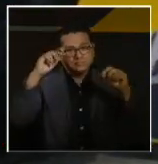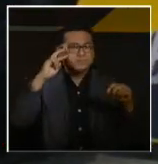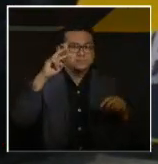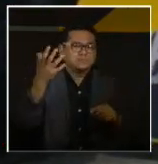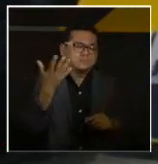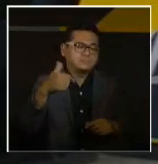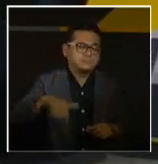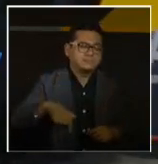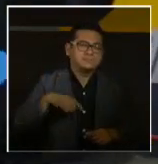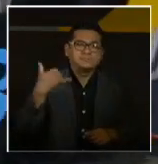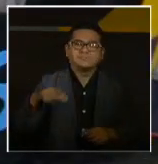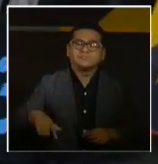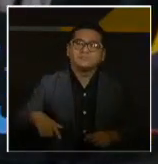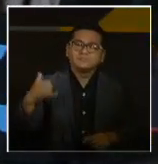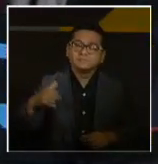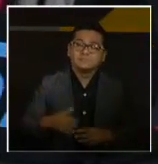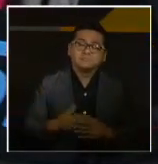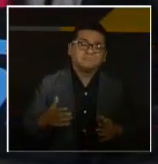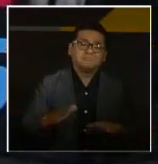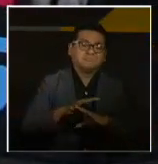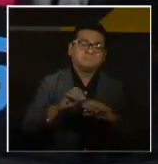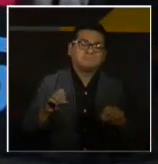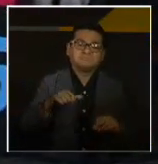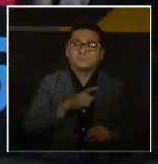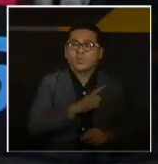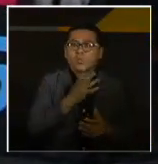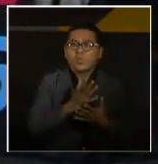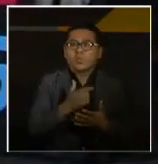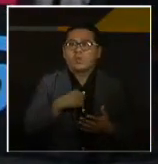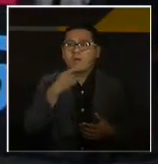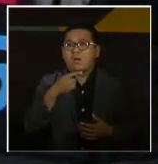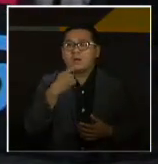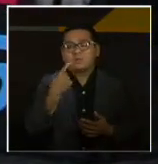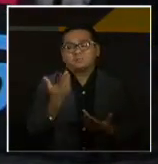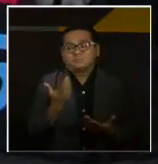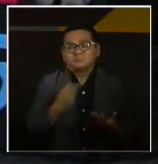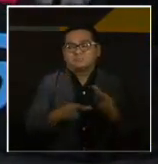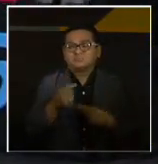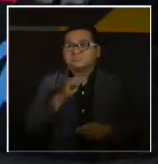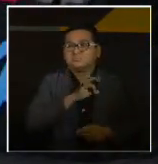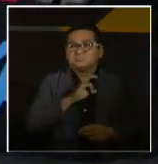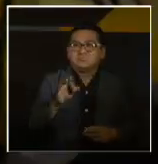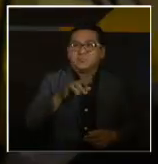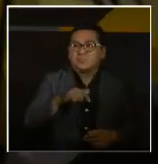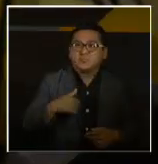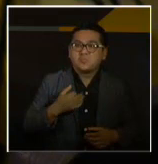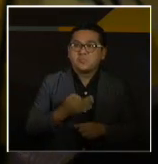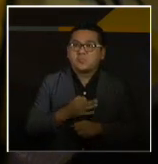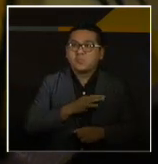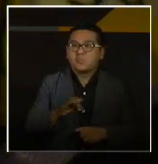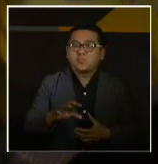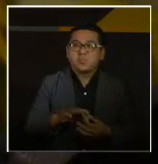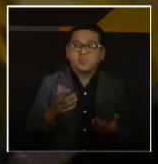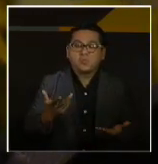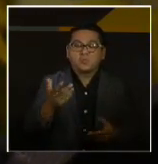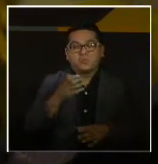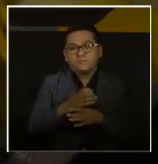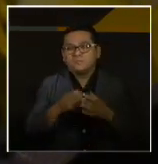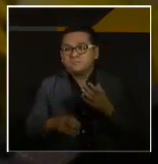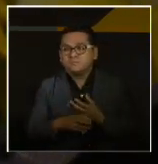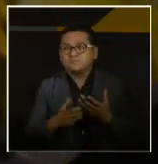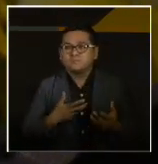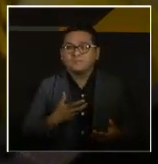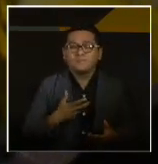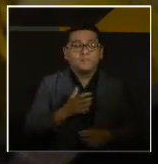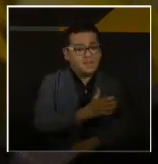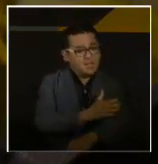se hacen las cosas en un gobierno. De nada, no nada más estar es darle los fondos para que en un momento dado puedan suplir ciertas cosas.